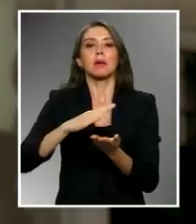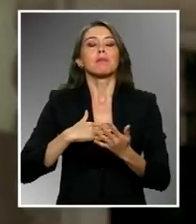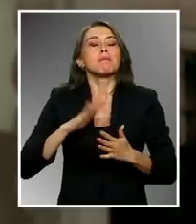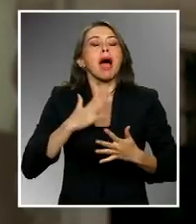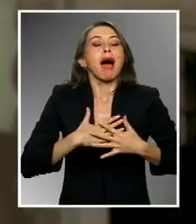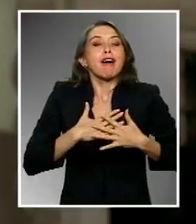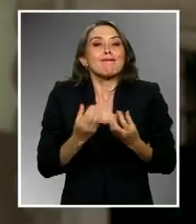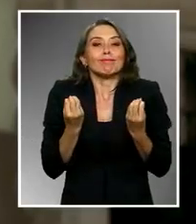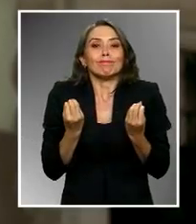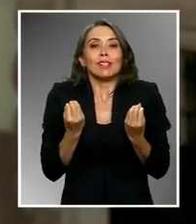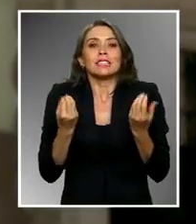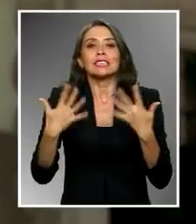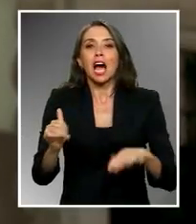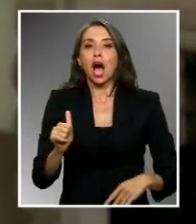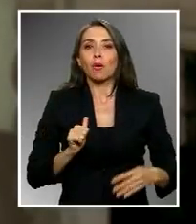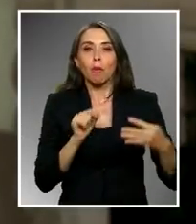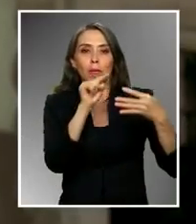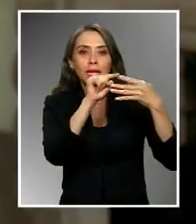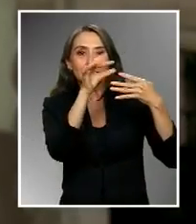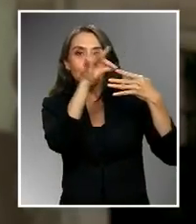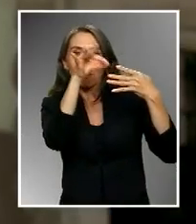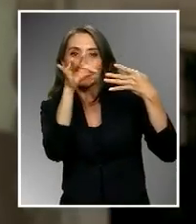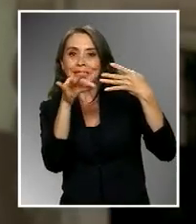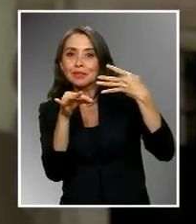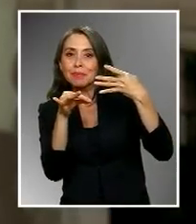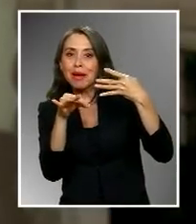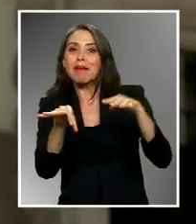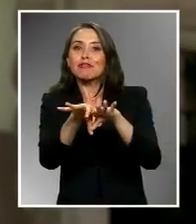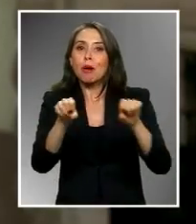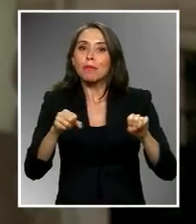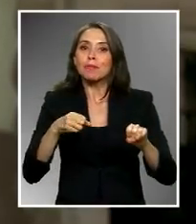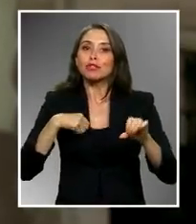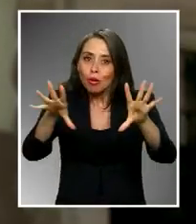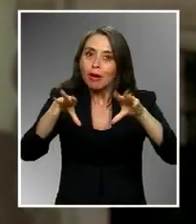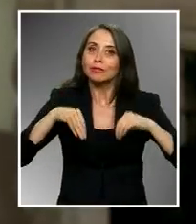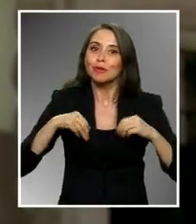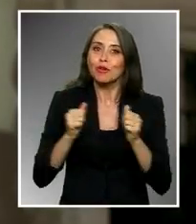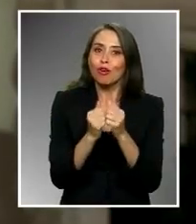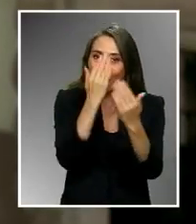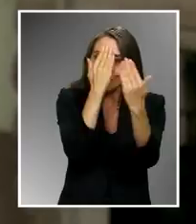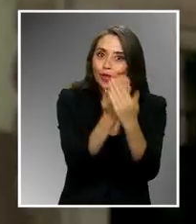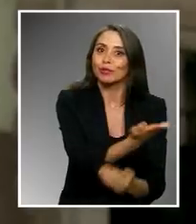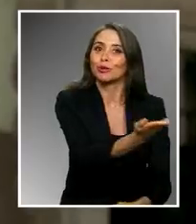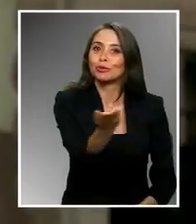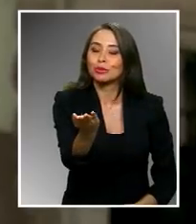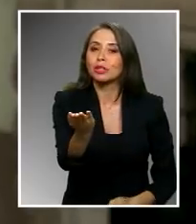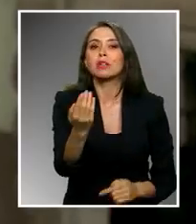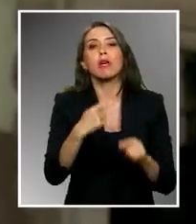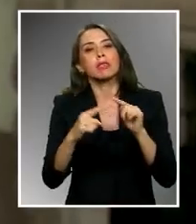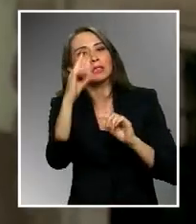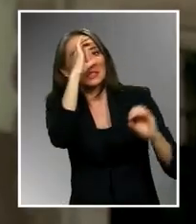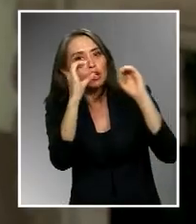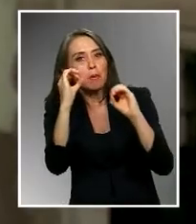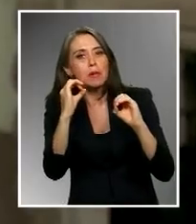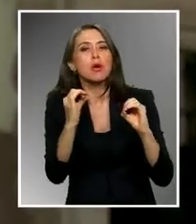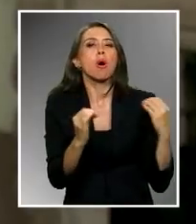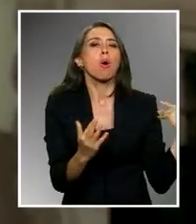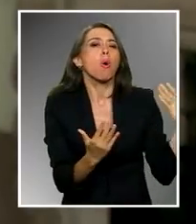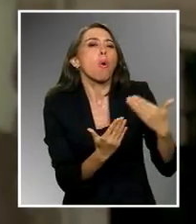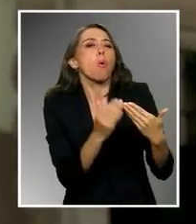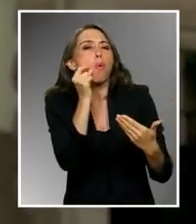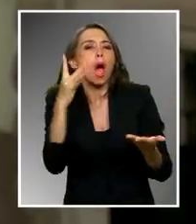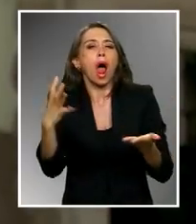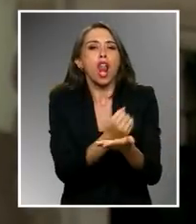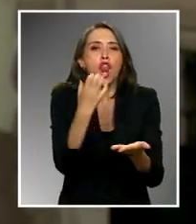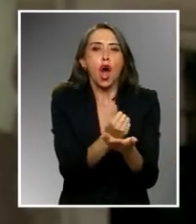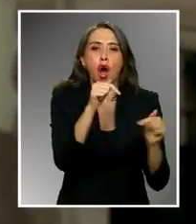satisfacción es haber cumplido los principales compromisos que asumí ante ustedes podrá ver distintas lecturas sobre los logros alcanzados en estos